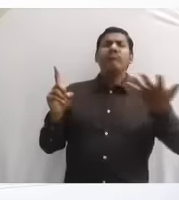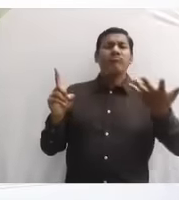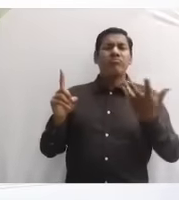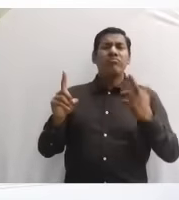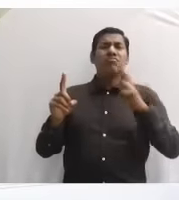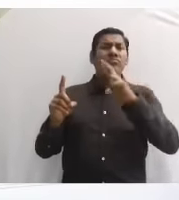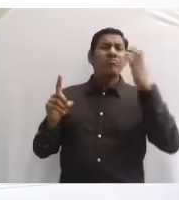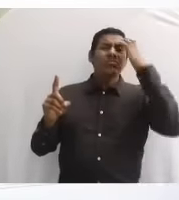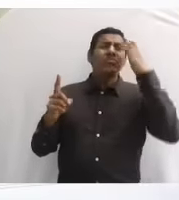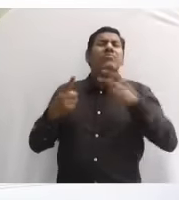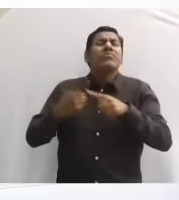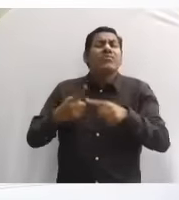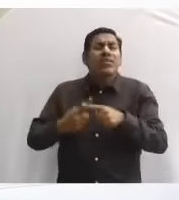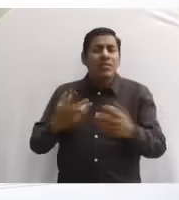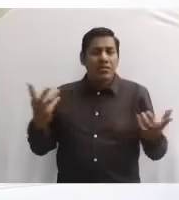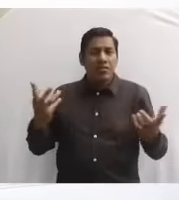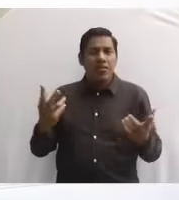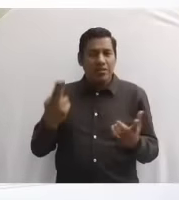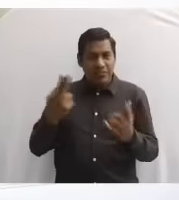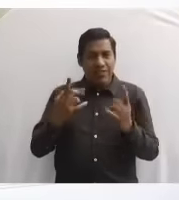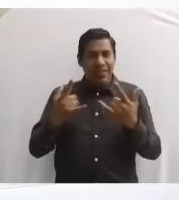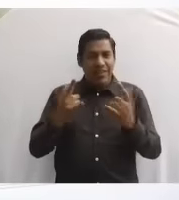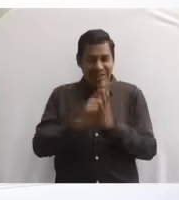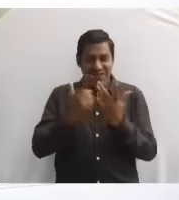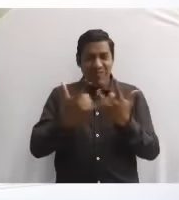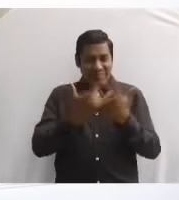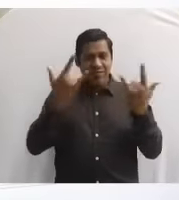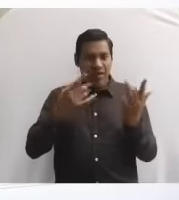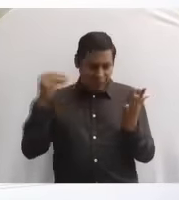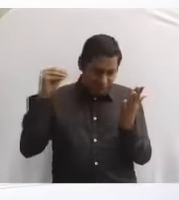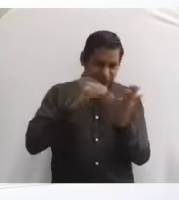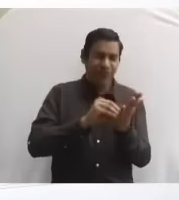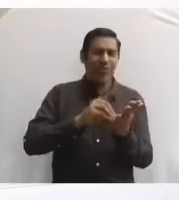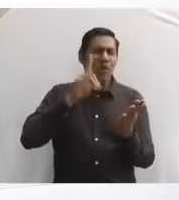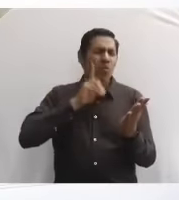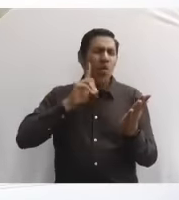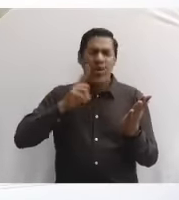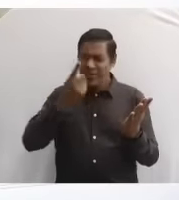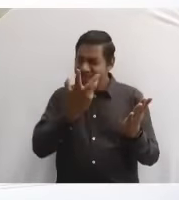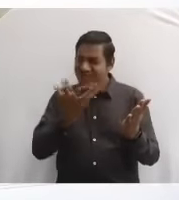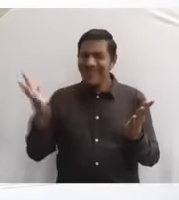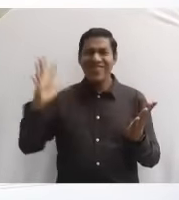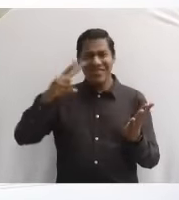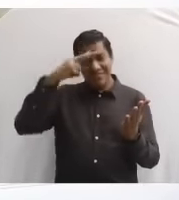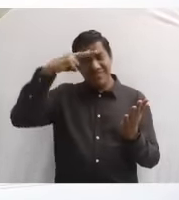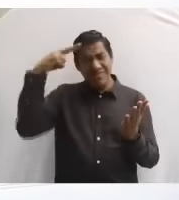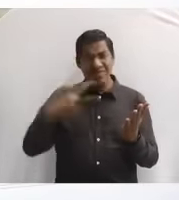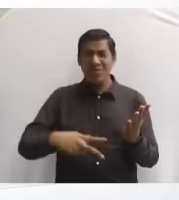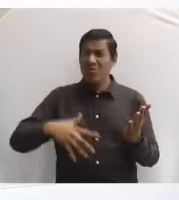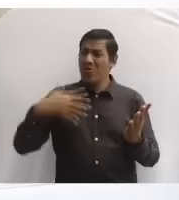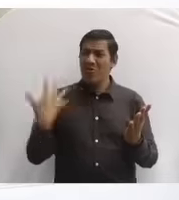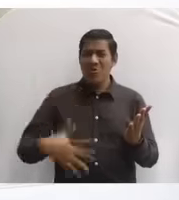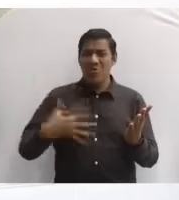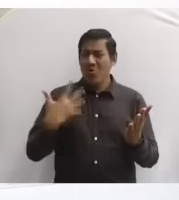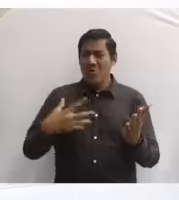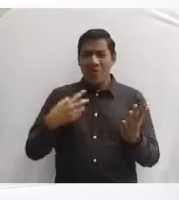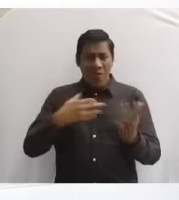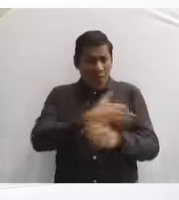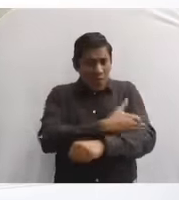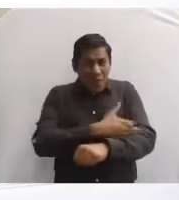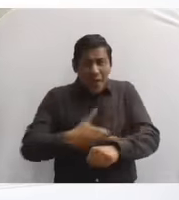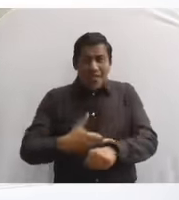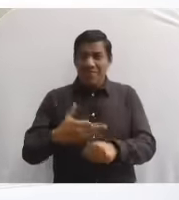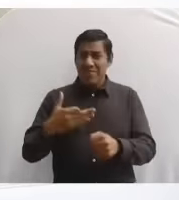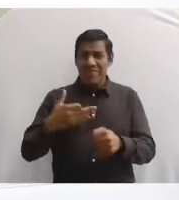¿A poco no debería estar en los libros de historia? Las mujeres mexicanas han sostenido a las